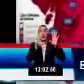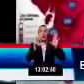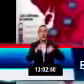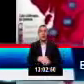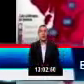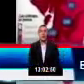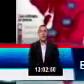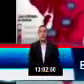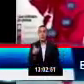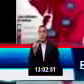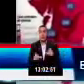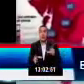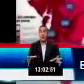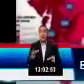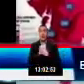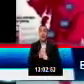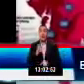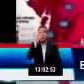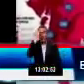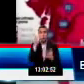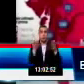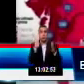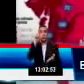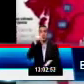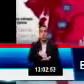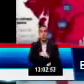43.378, los pacientes recuperados suman